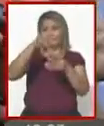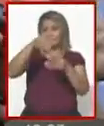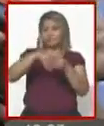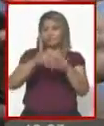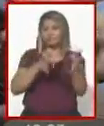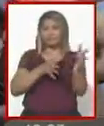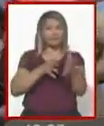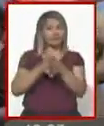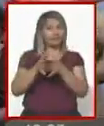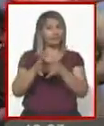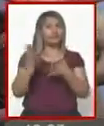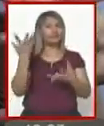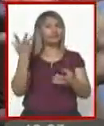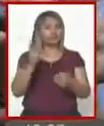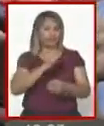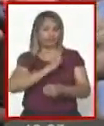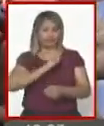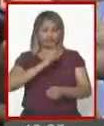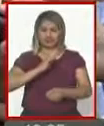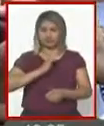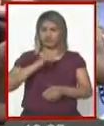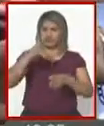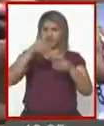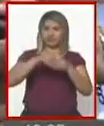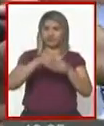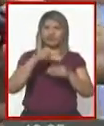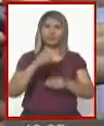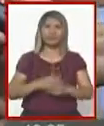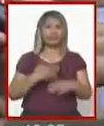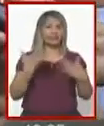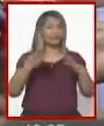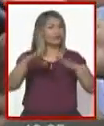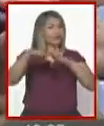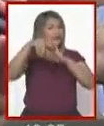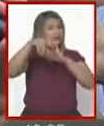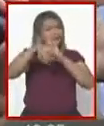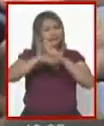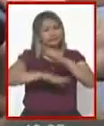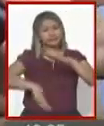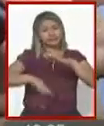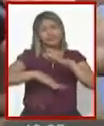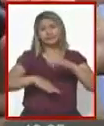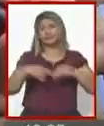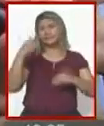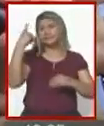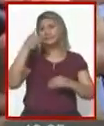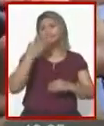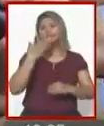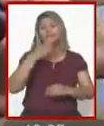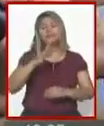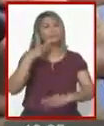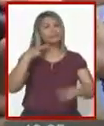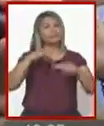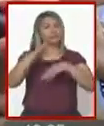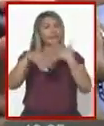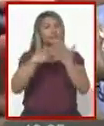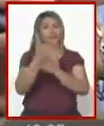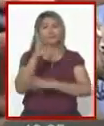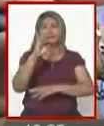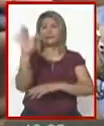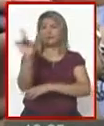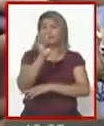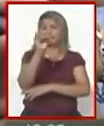lamentablemente la crisis del tribunal supremo electoral ha tocado fondo y para mala noticia de todos los